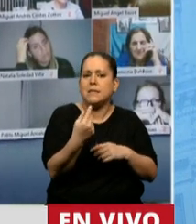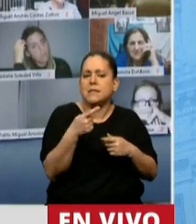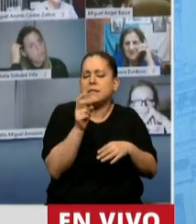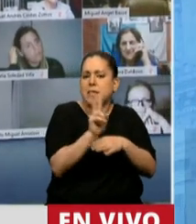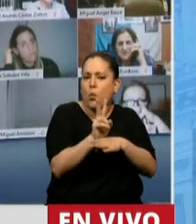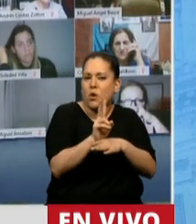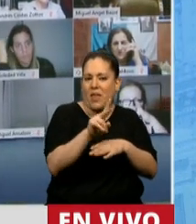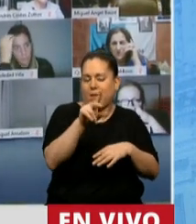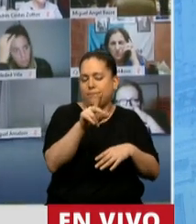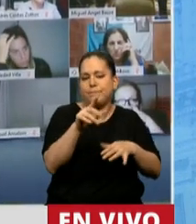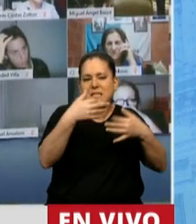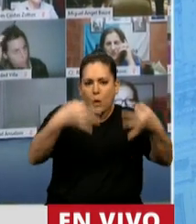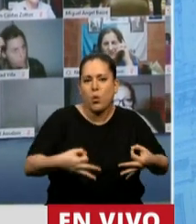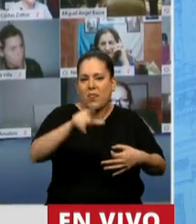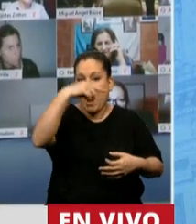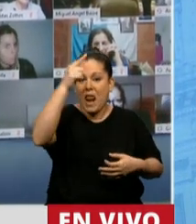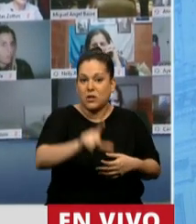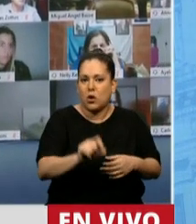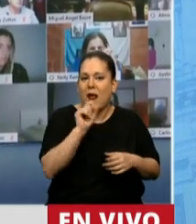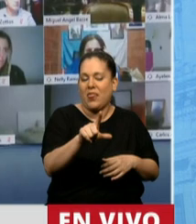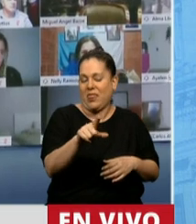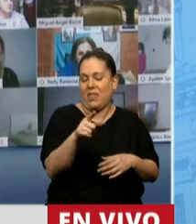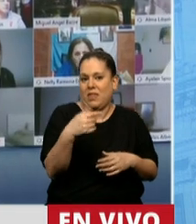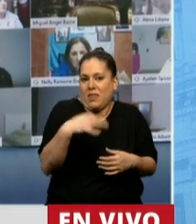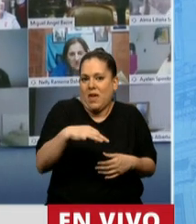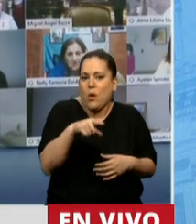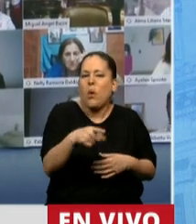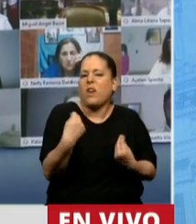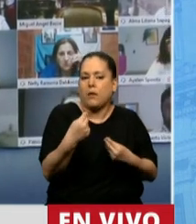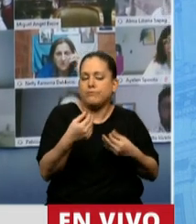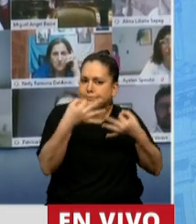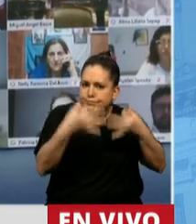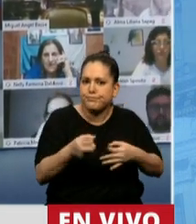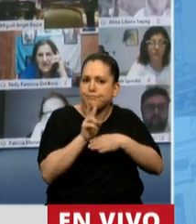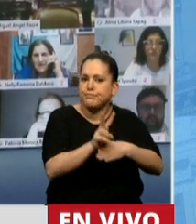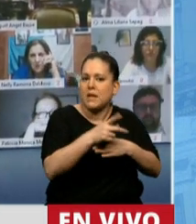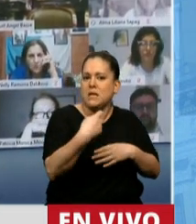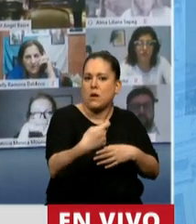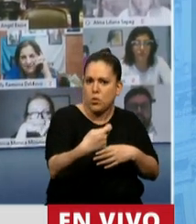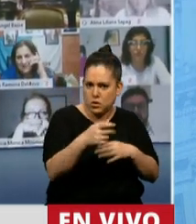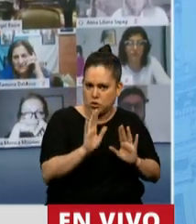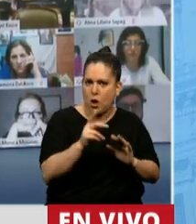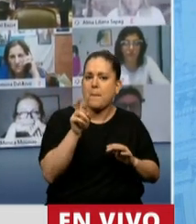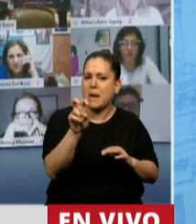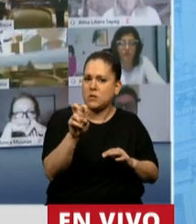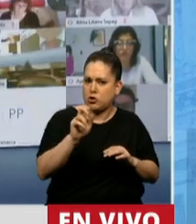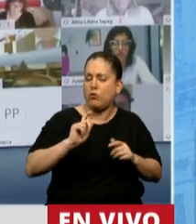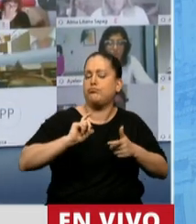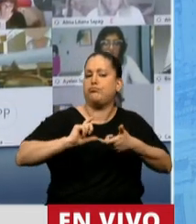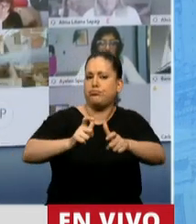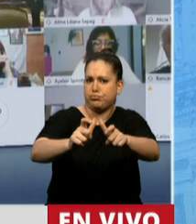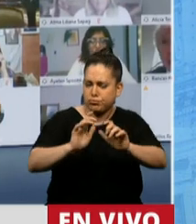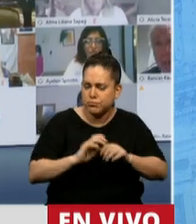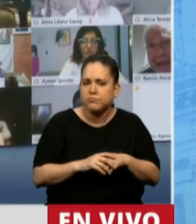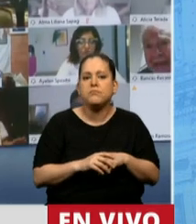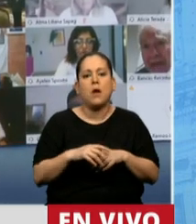seguridad nacional que debía garantizar el estado era asegurar las jubilaciones y pensiones móviles hubo que esperar muchos años para que la